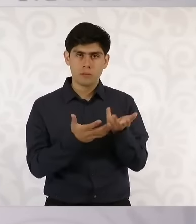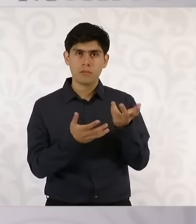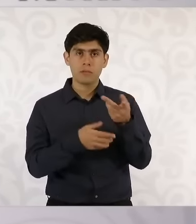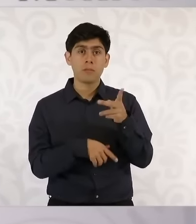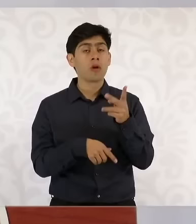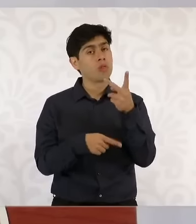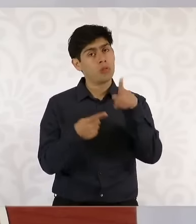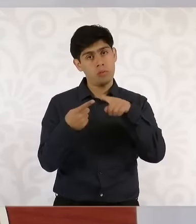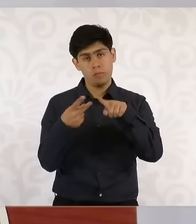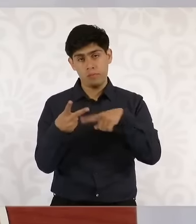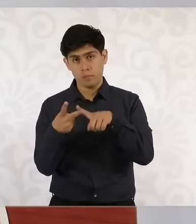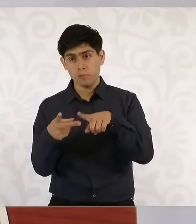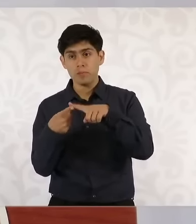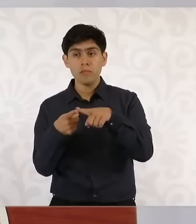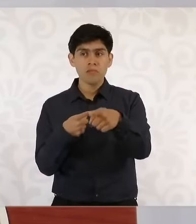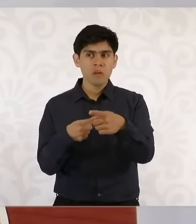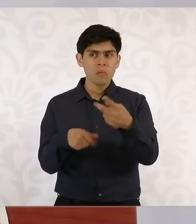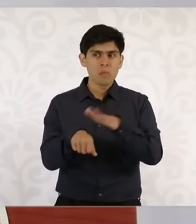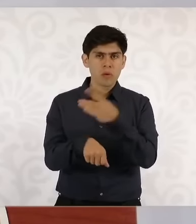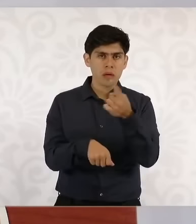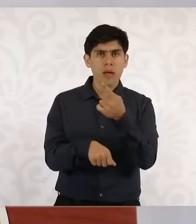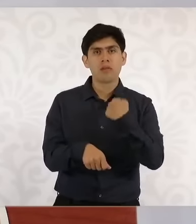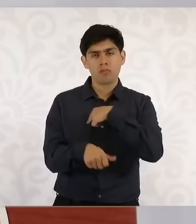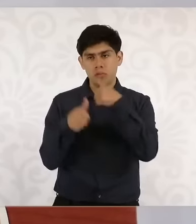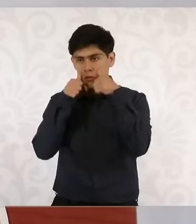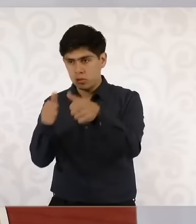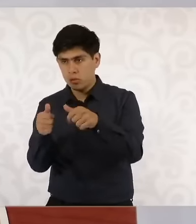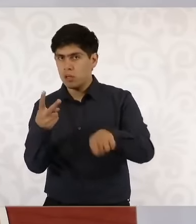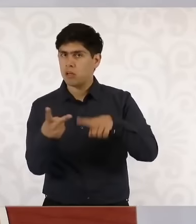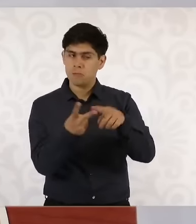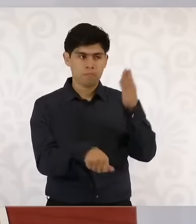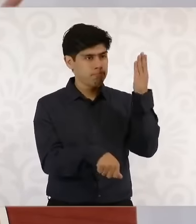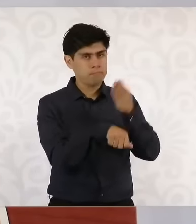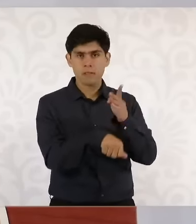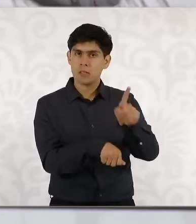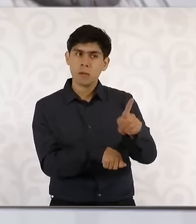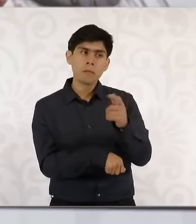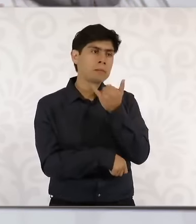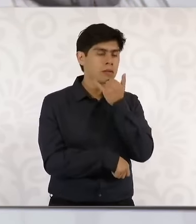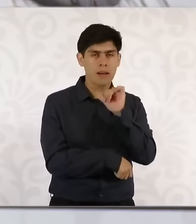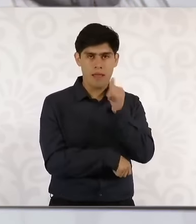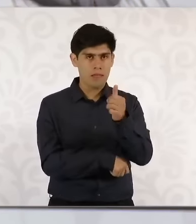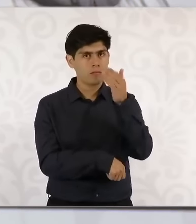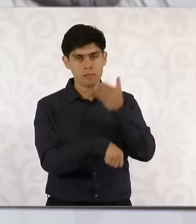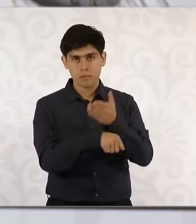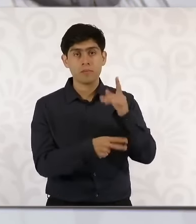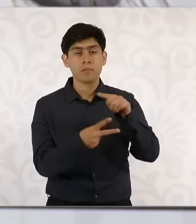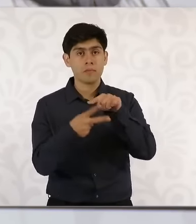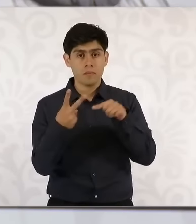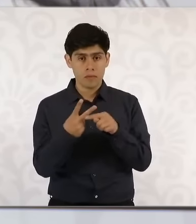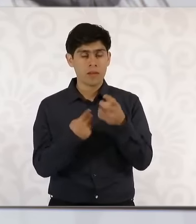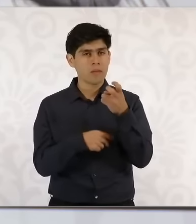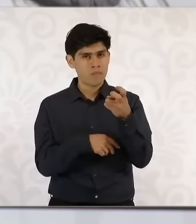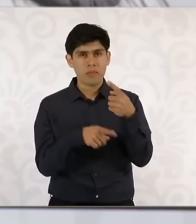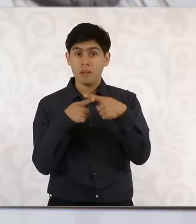las causas y la cero impunidad. Y la gente, bueno, por eso les digo, una realidad es la de las